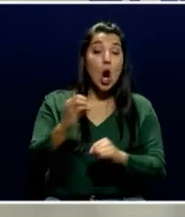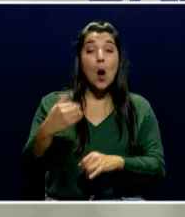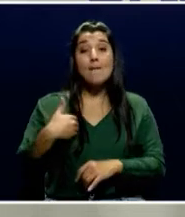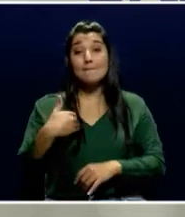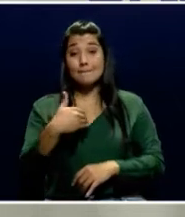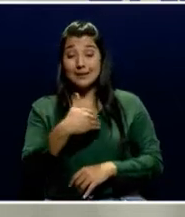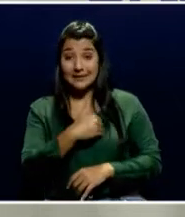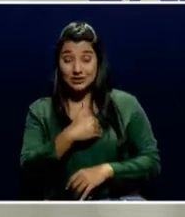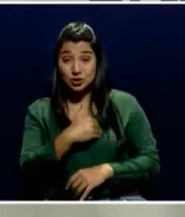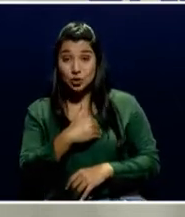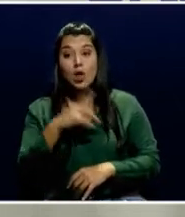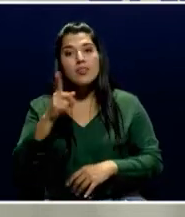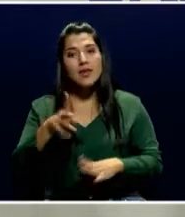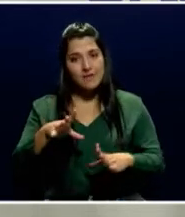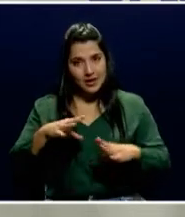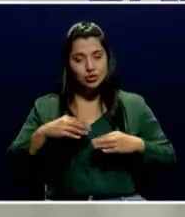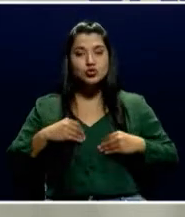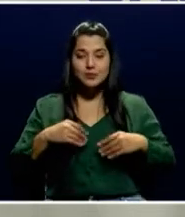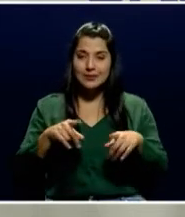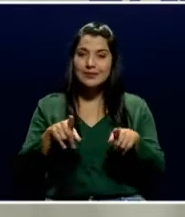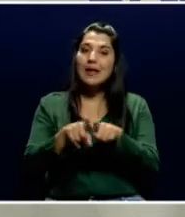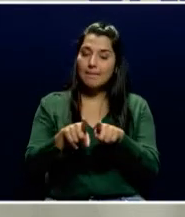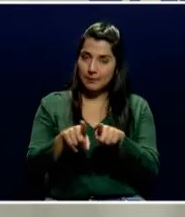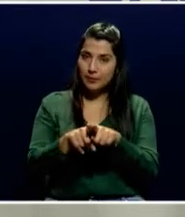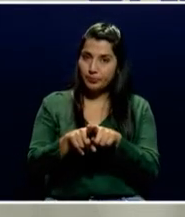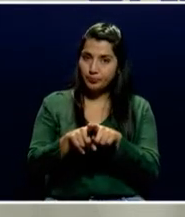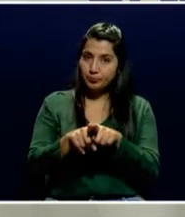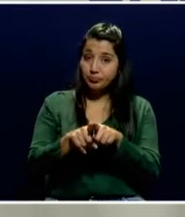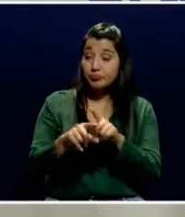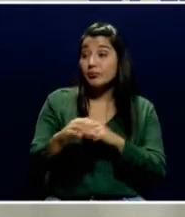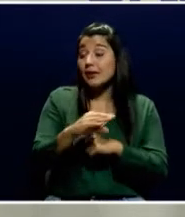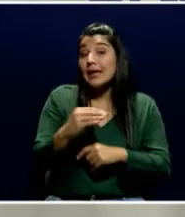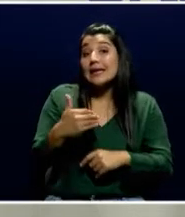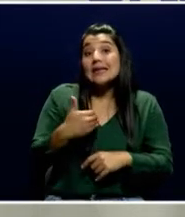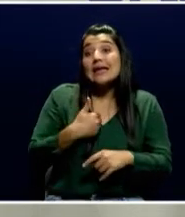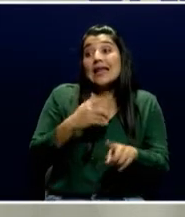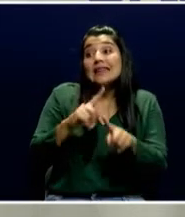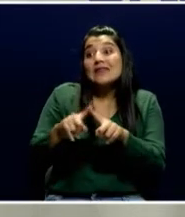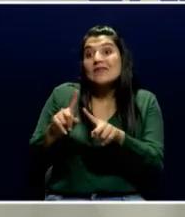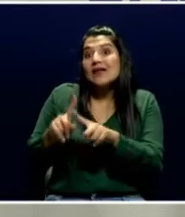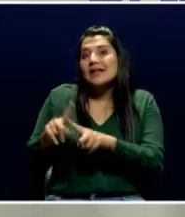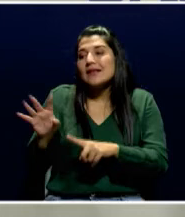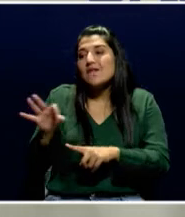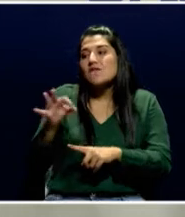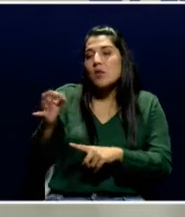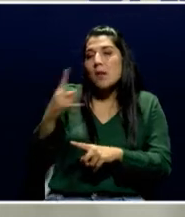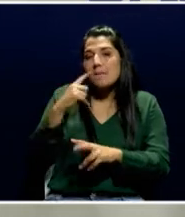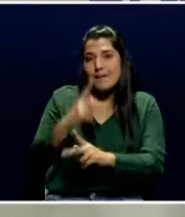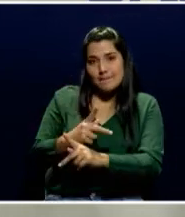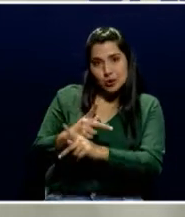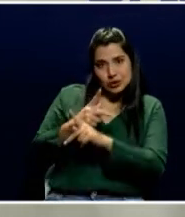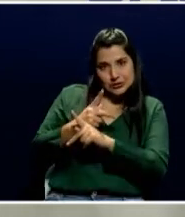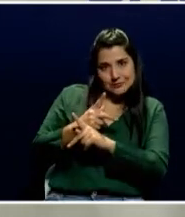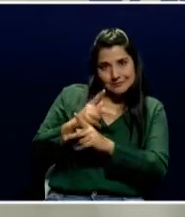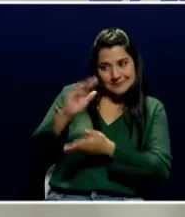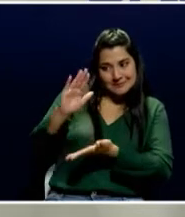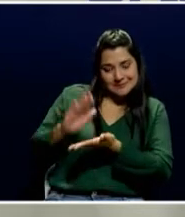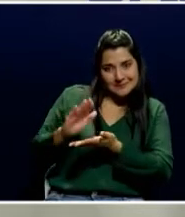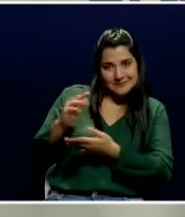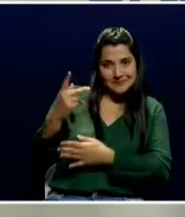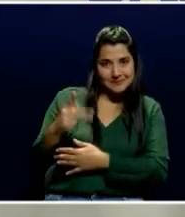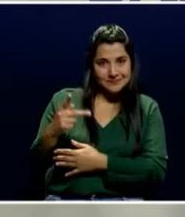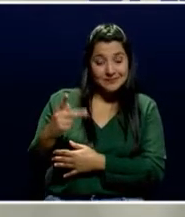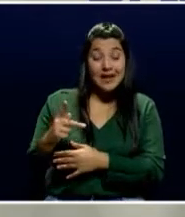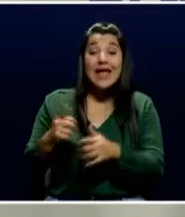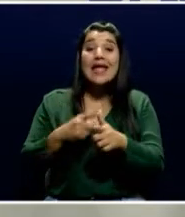planificación tiene que asumir también lo que corresponde y tomar diferentes medidas de mitigación. Entonces, una de las características que tiene esta